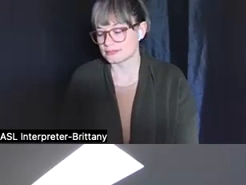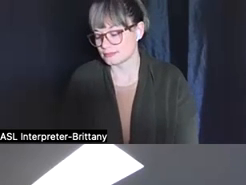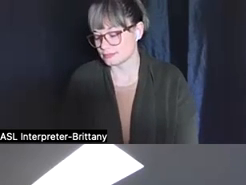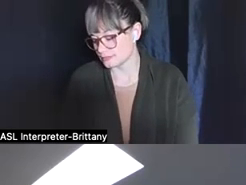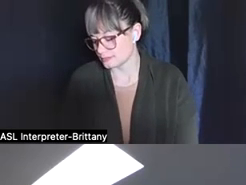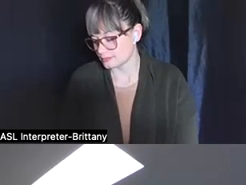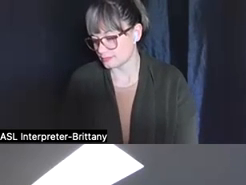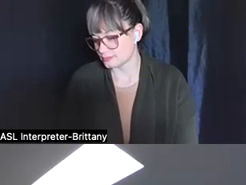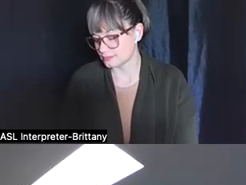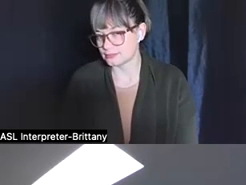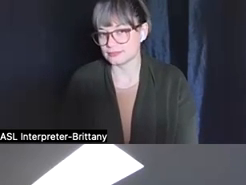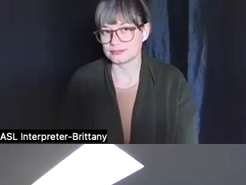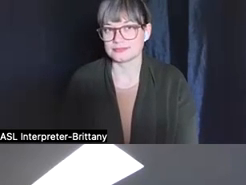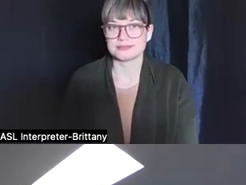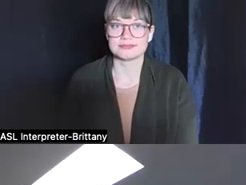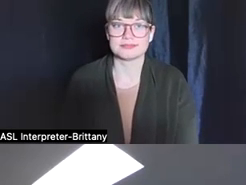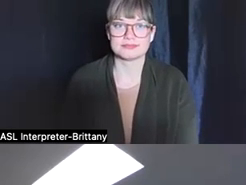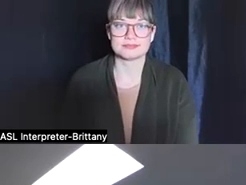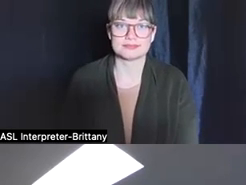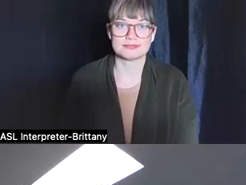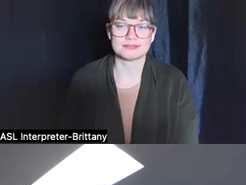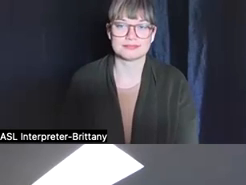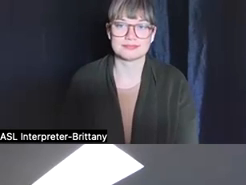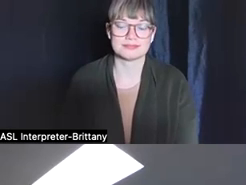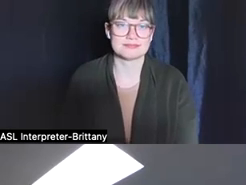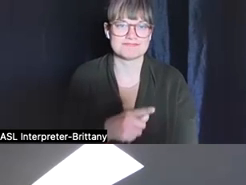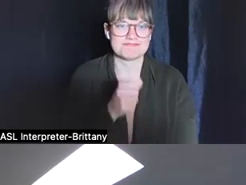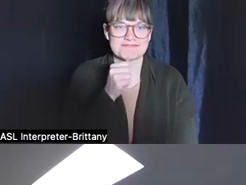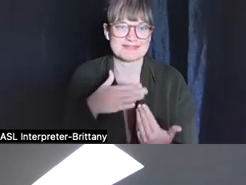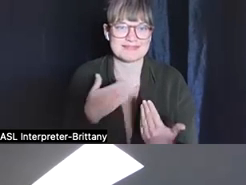This one was not as easy as the last one, but that's okay. We got this.